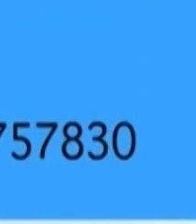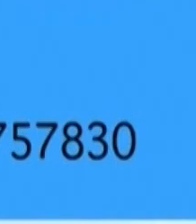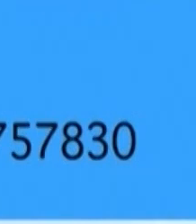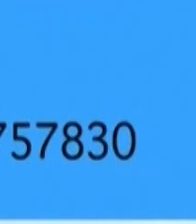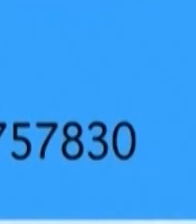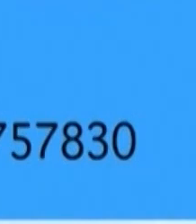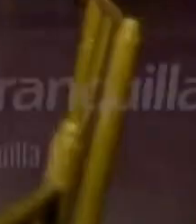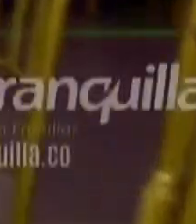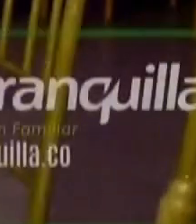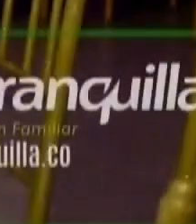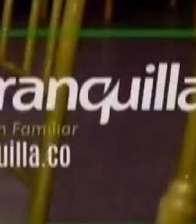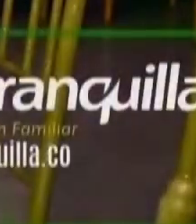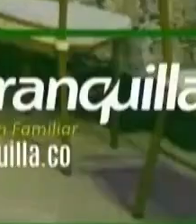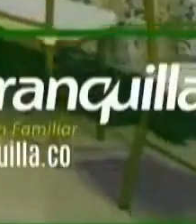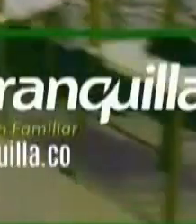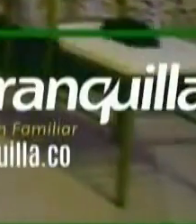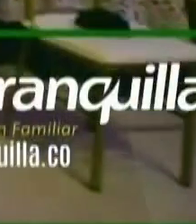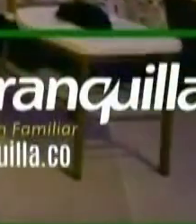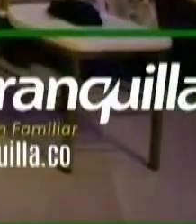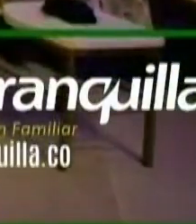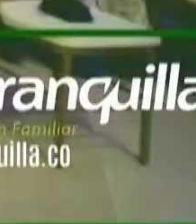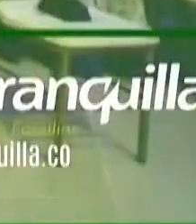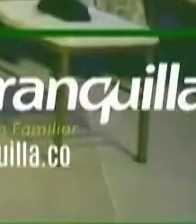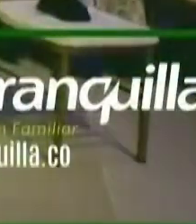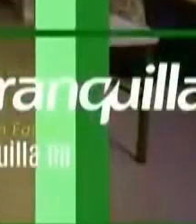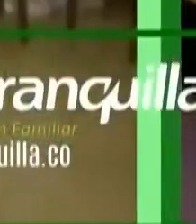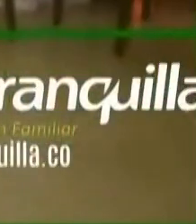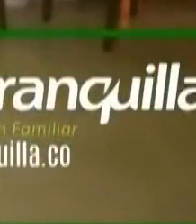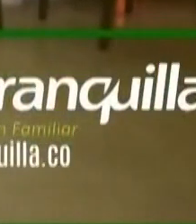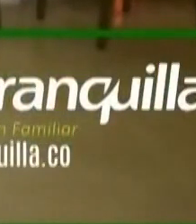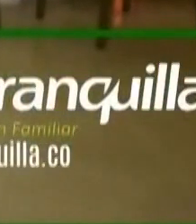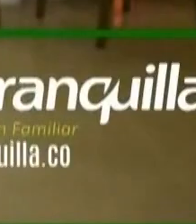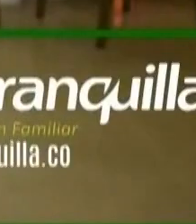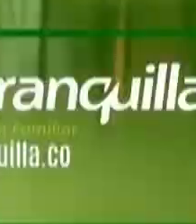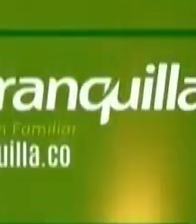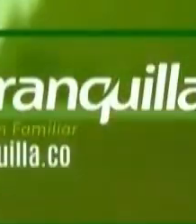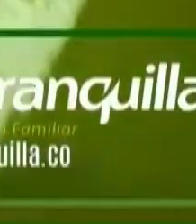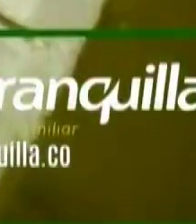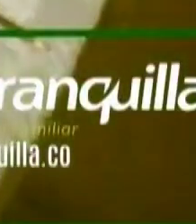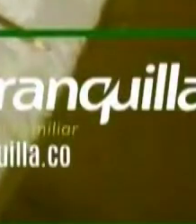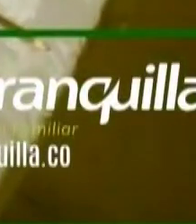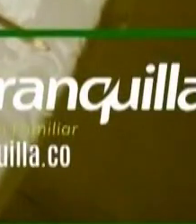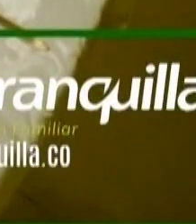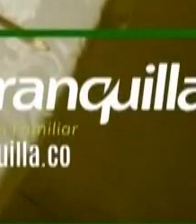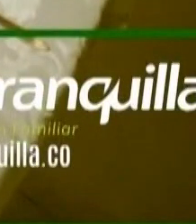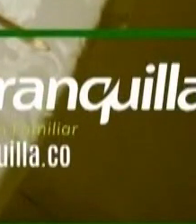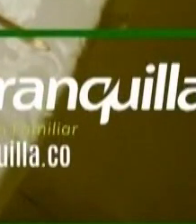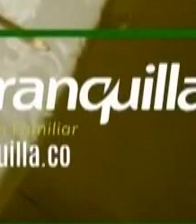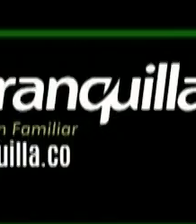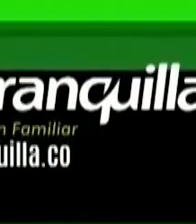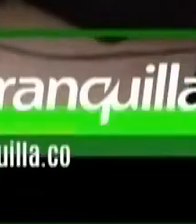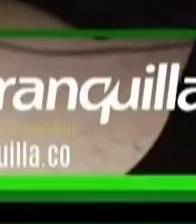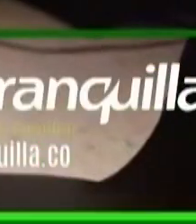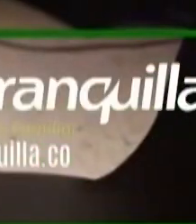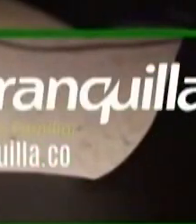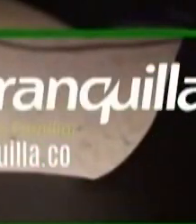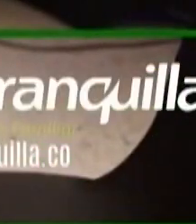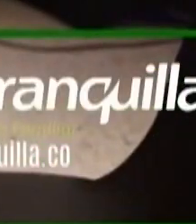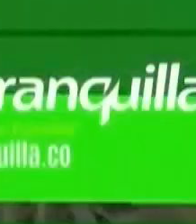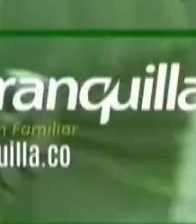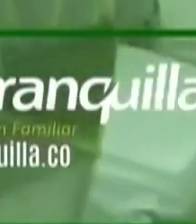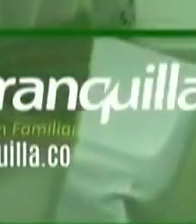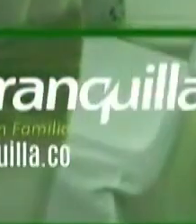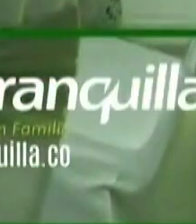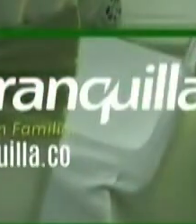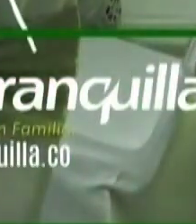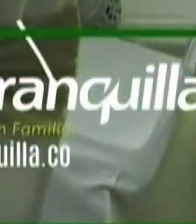déjame ayudarte. Bodas, quinceañeros, baby showers. En Con Barranquilla tenemos lo necesario para que celebres con nosotros tu gran día.